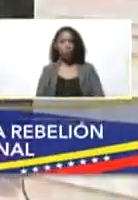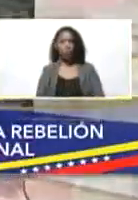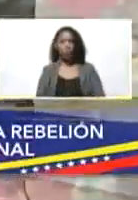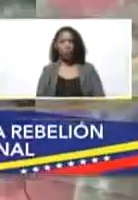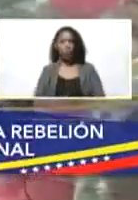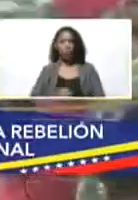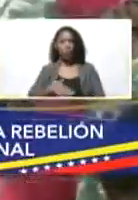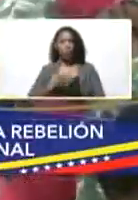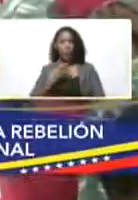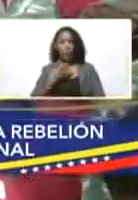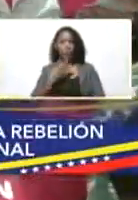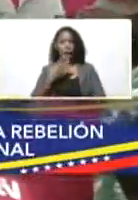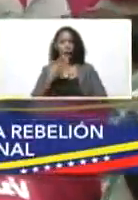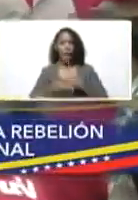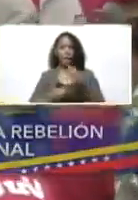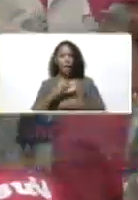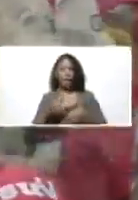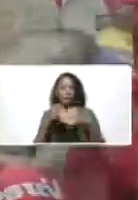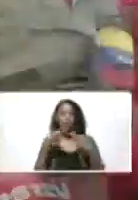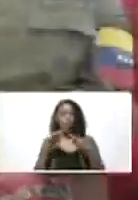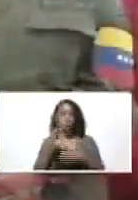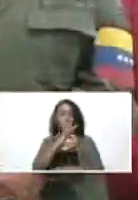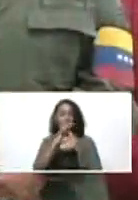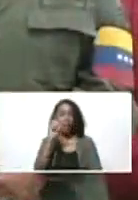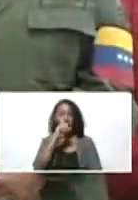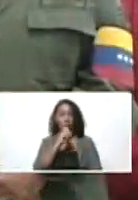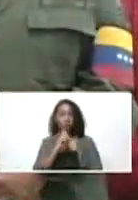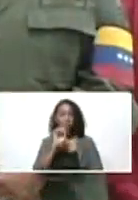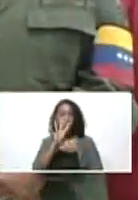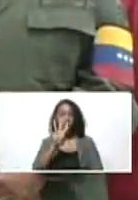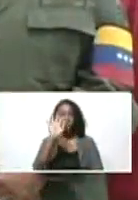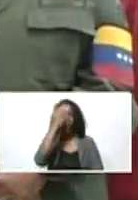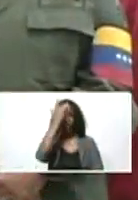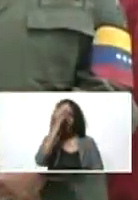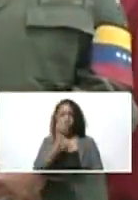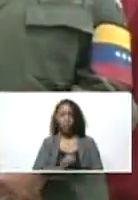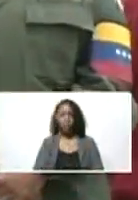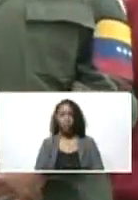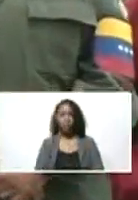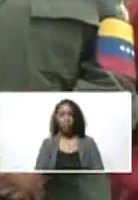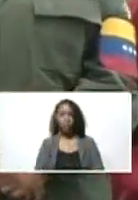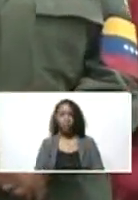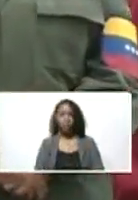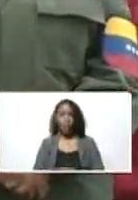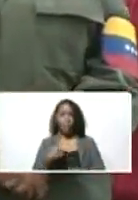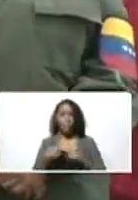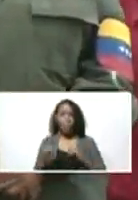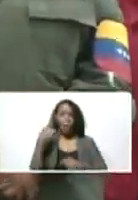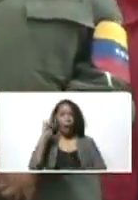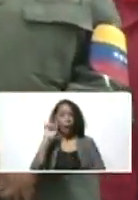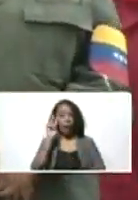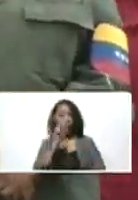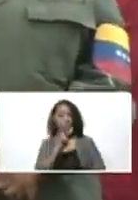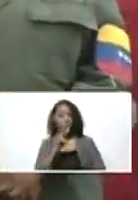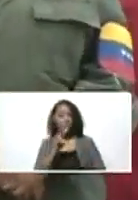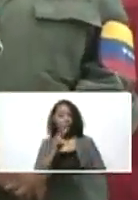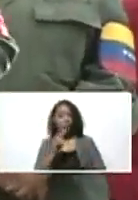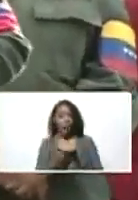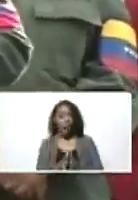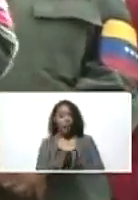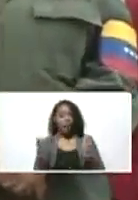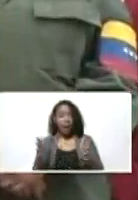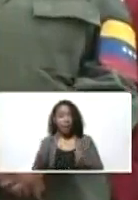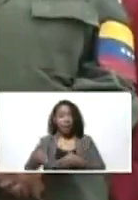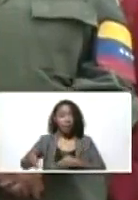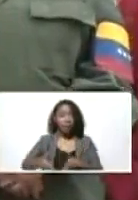Pudiese ser una cosa normal a 30 años del 4 de febrero, pero hay que ver el gran trecho